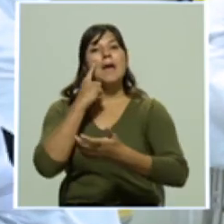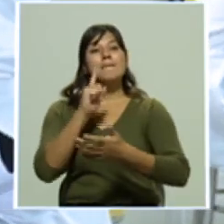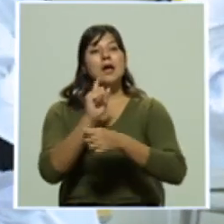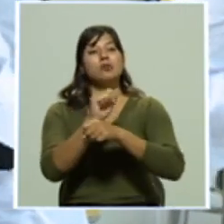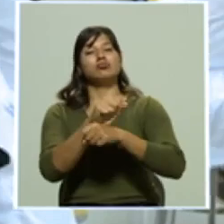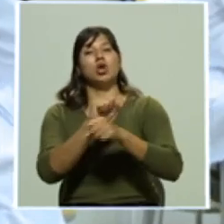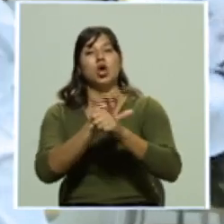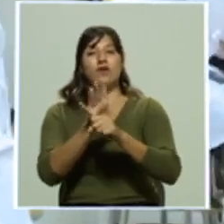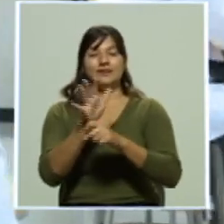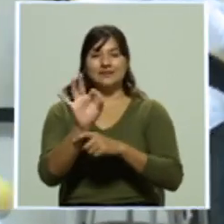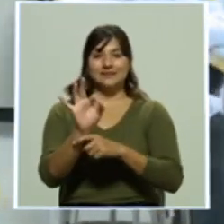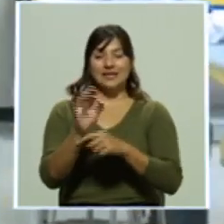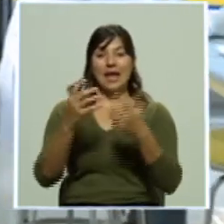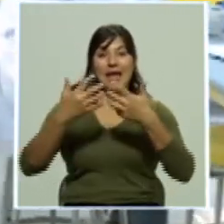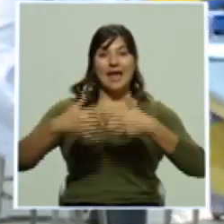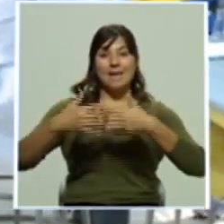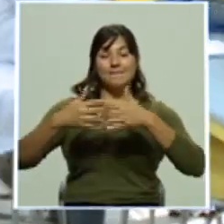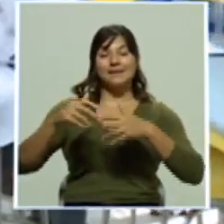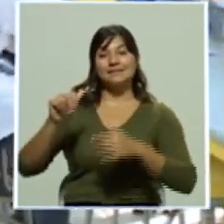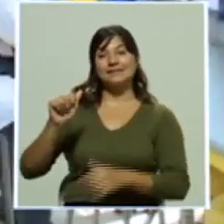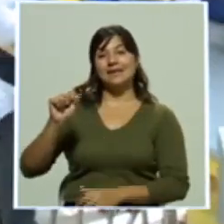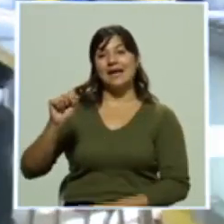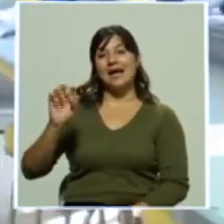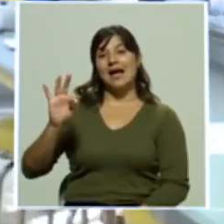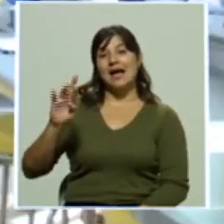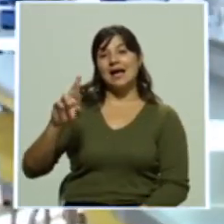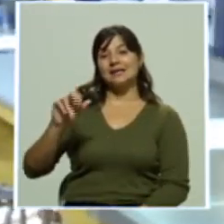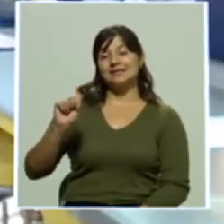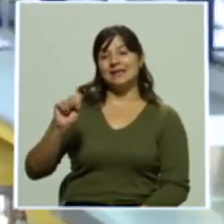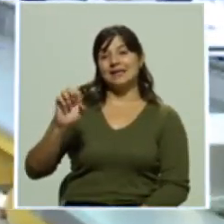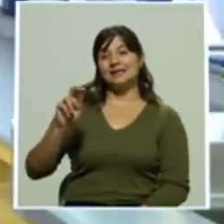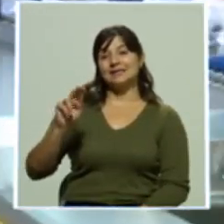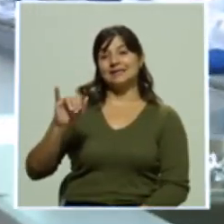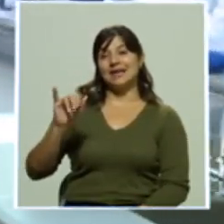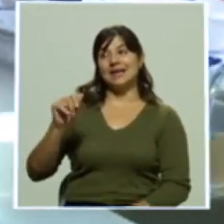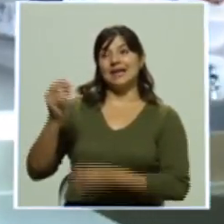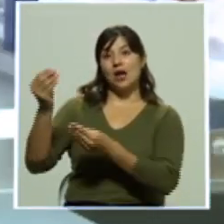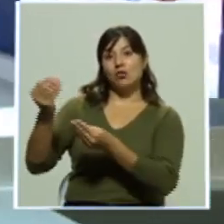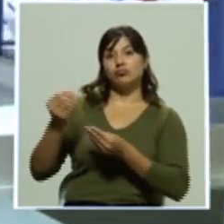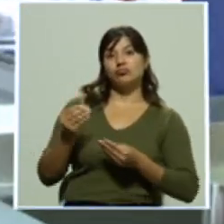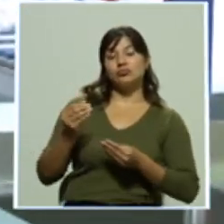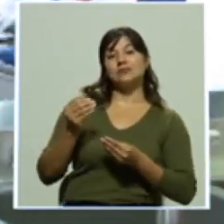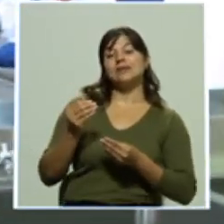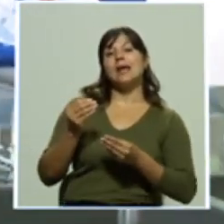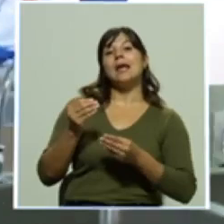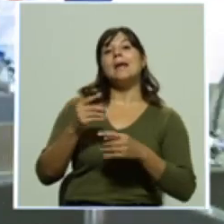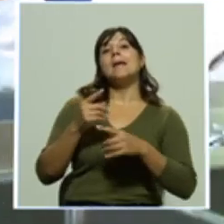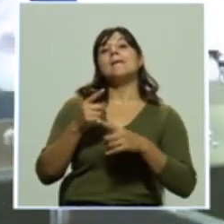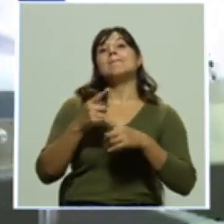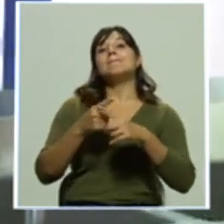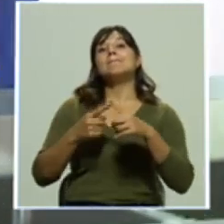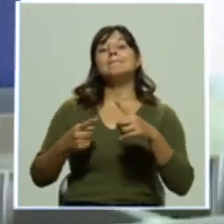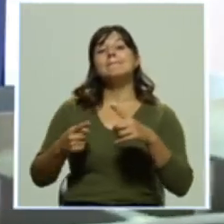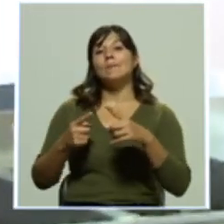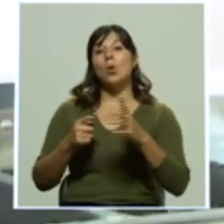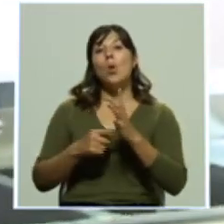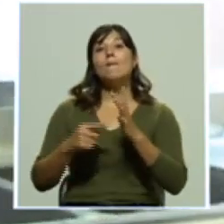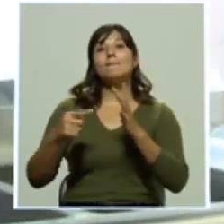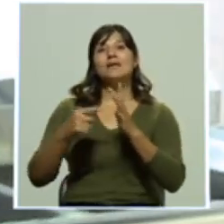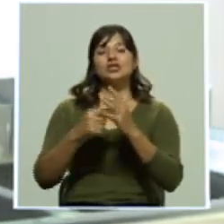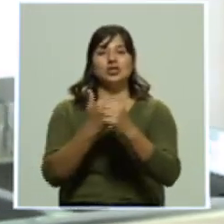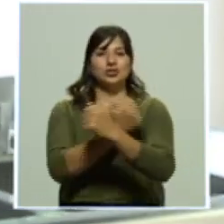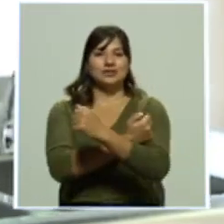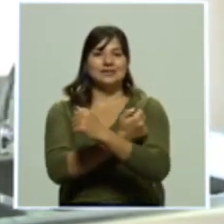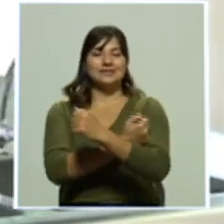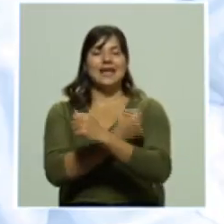La empresa AstraZeneca suministrará a nuestro país 1 millón de dosis de su vacuna candidata contra la COVID-19, según informó el Ministerio